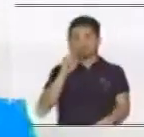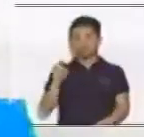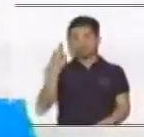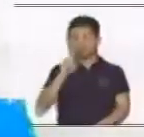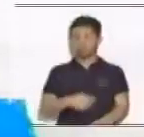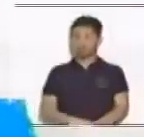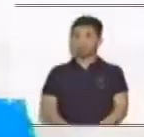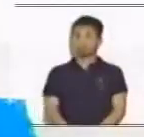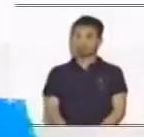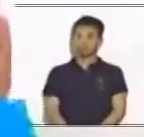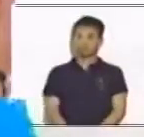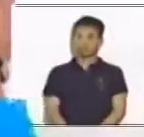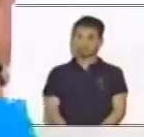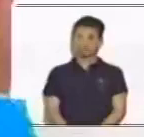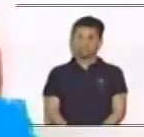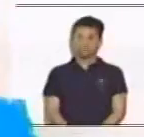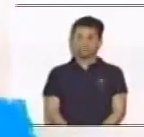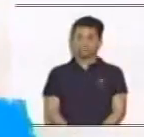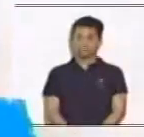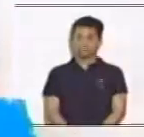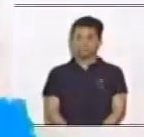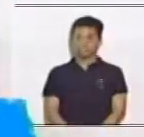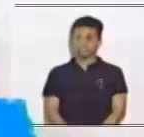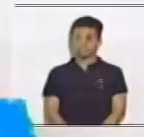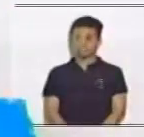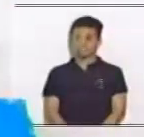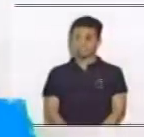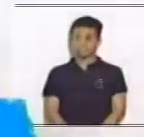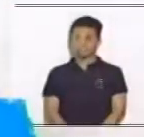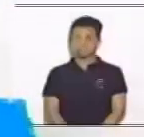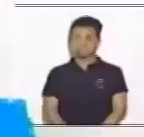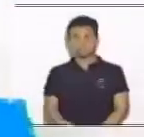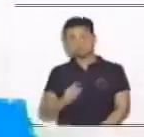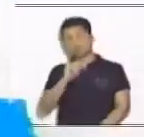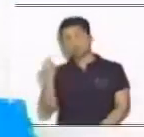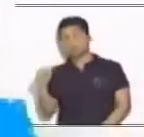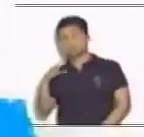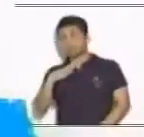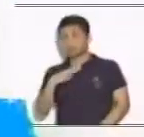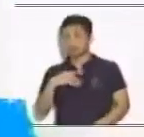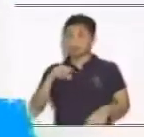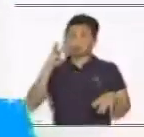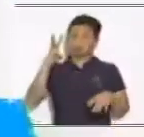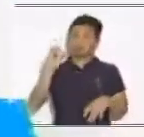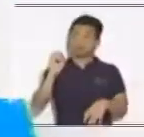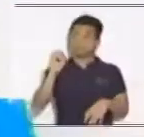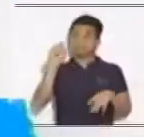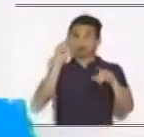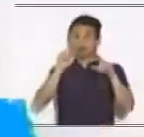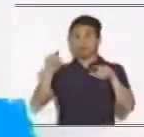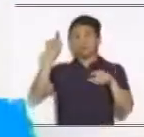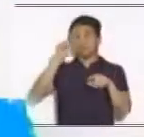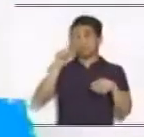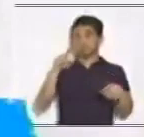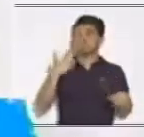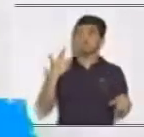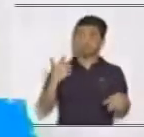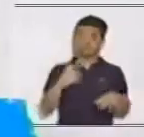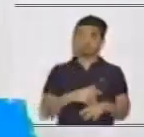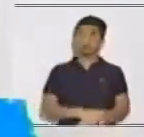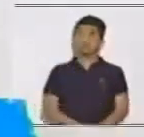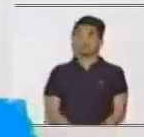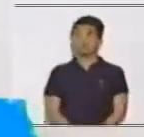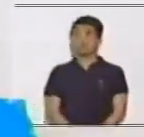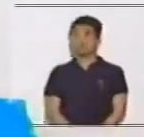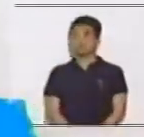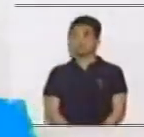Entonces, aquí hay un ángulo de 30 grados. Y otra vez se cumple que